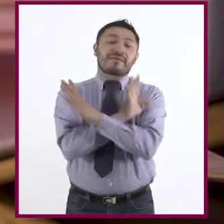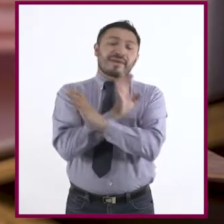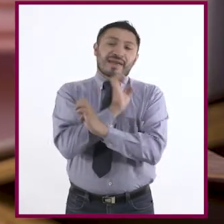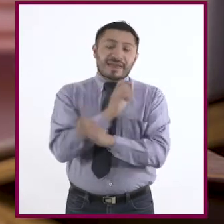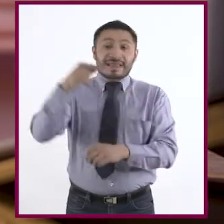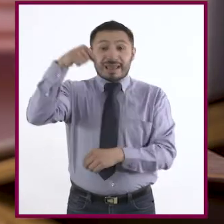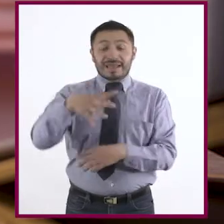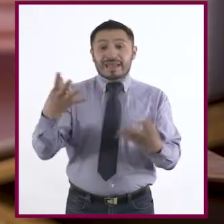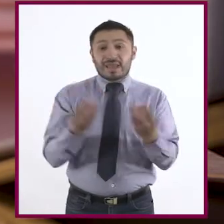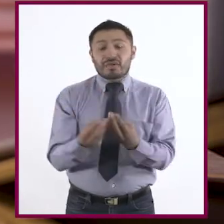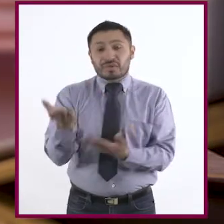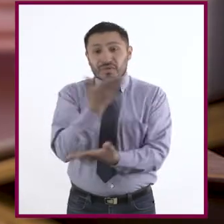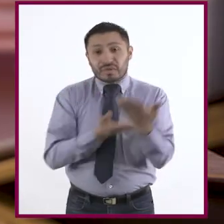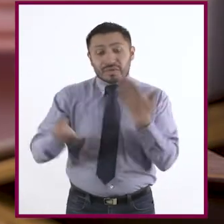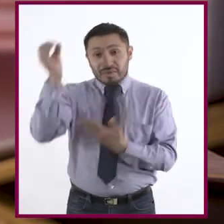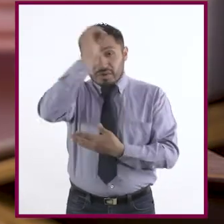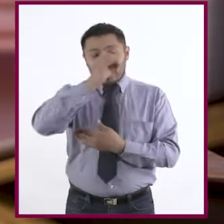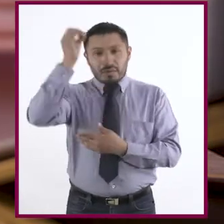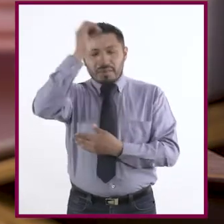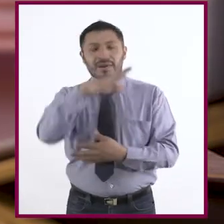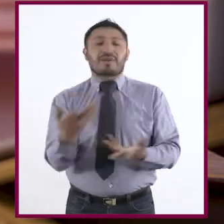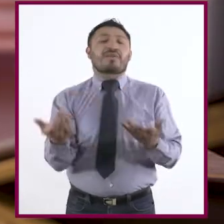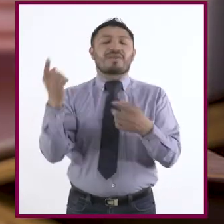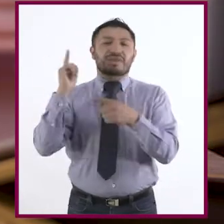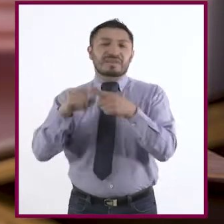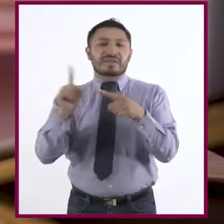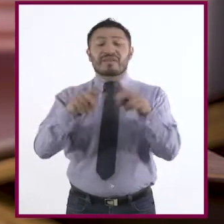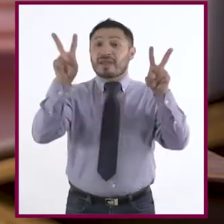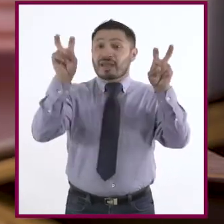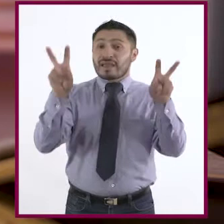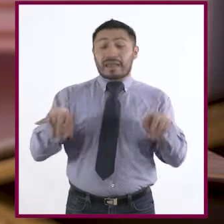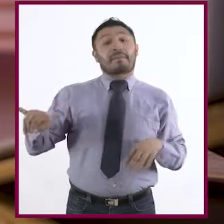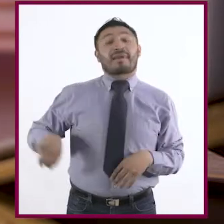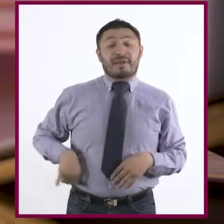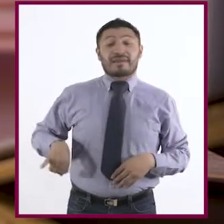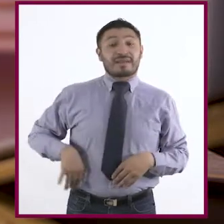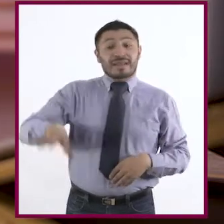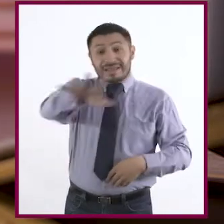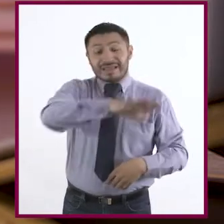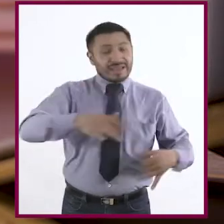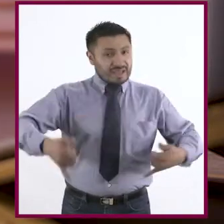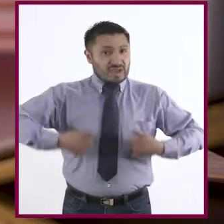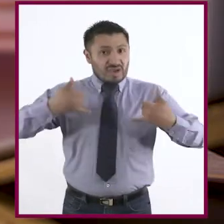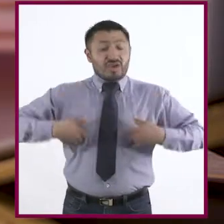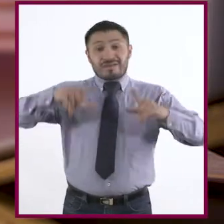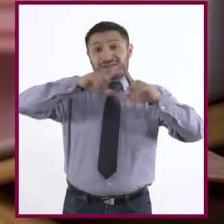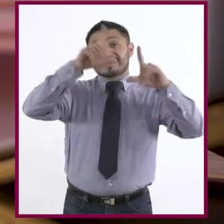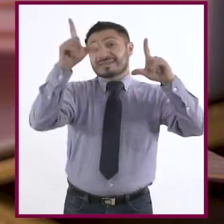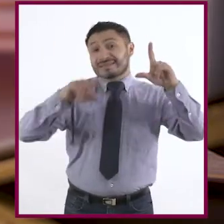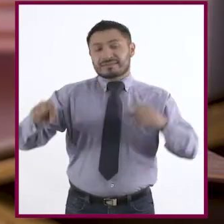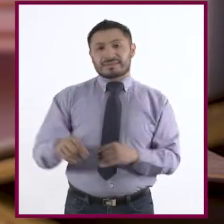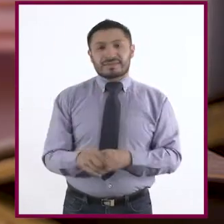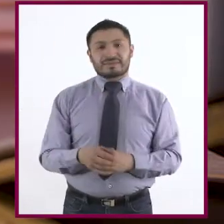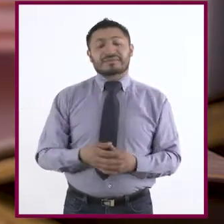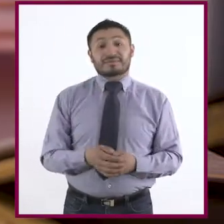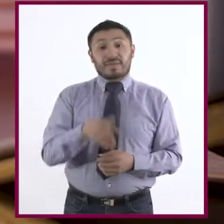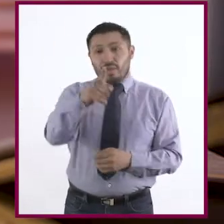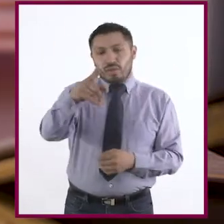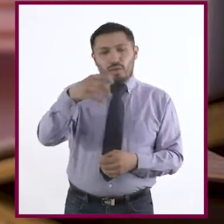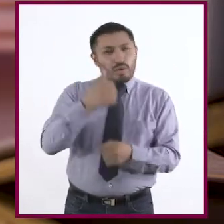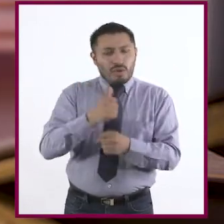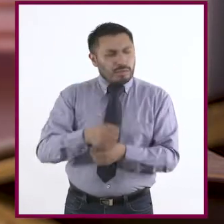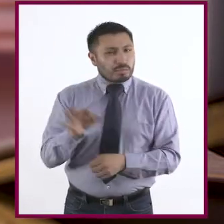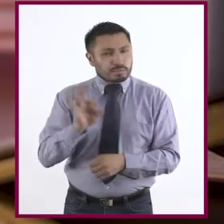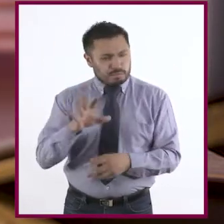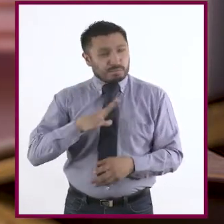compartir opiniones, escuchar y reflexionar sobre los temas que mayor interés suscitan entre las y los jóvenes en México. ¿Tienes abuelas y abuelos? Si